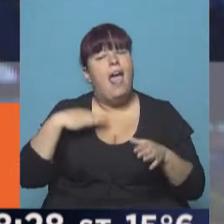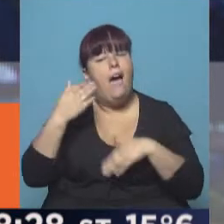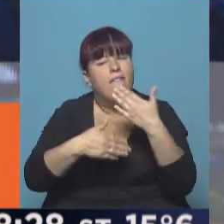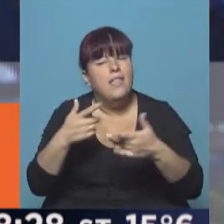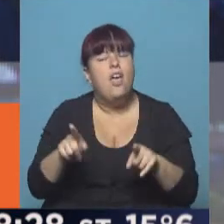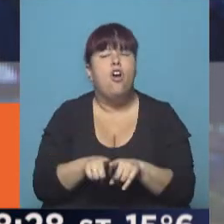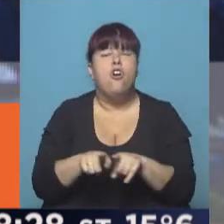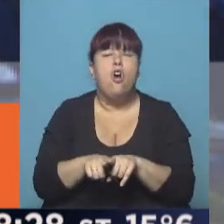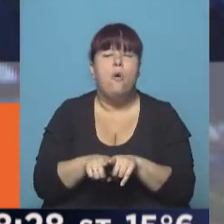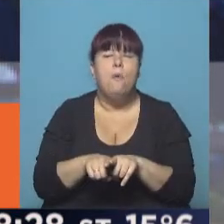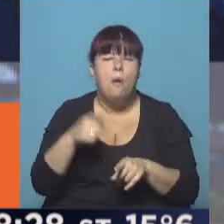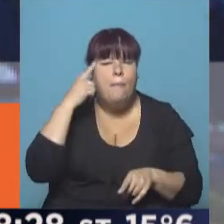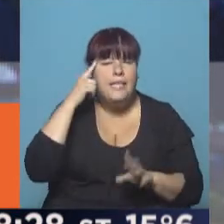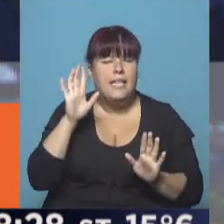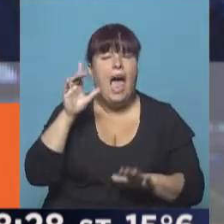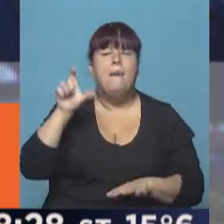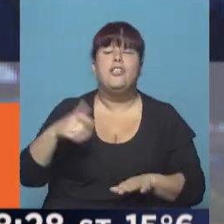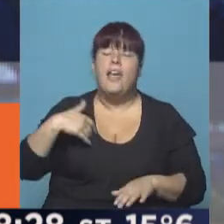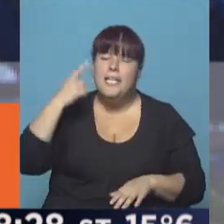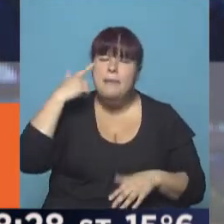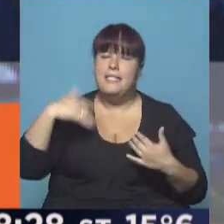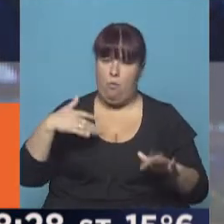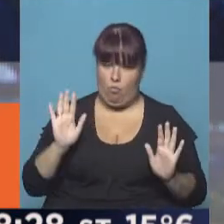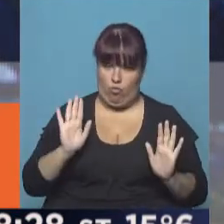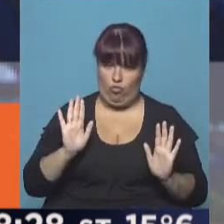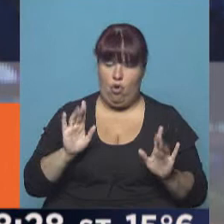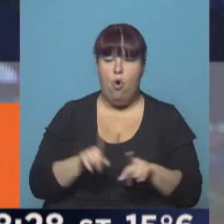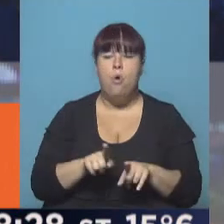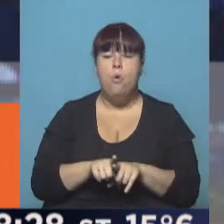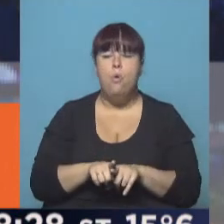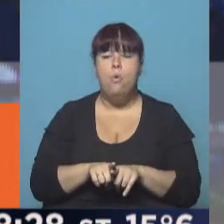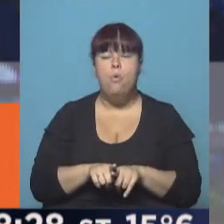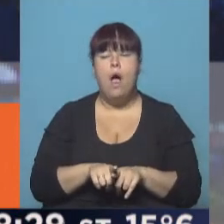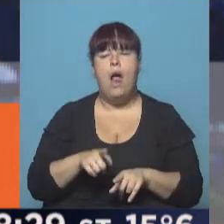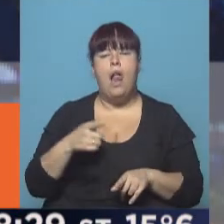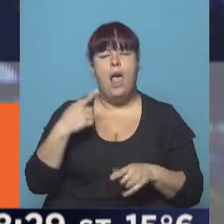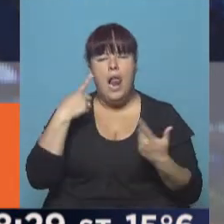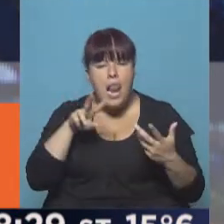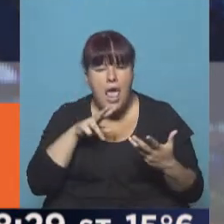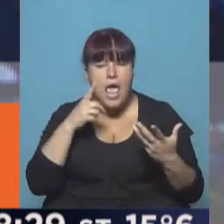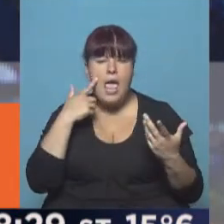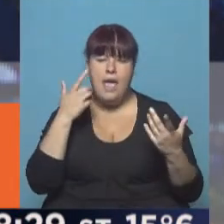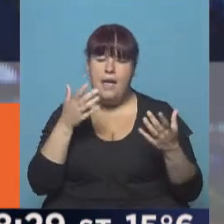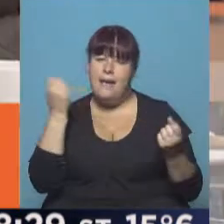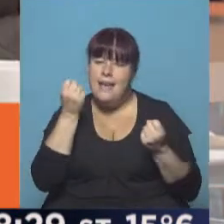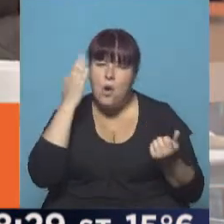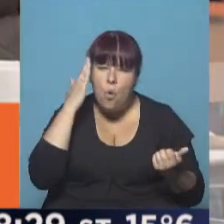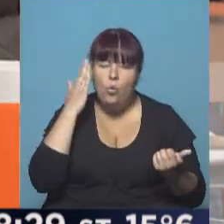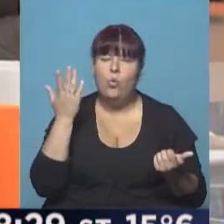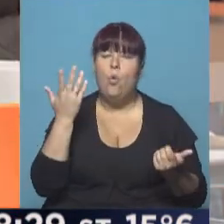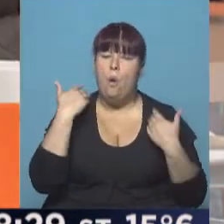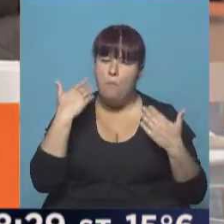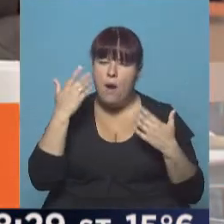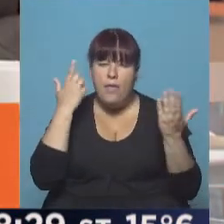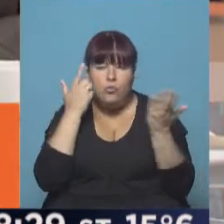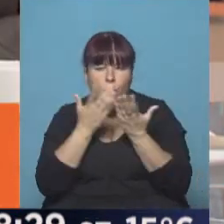ese ser pensante. El argentino es muy pensante, es muy... todo lo lee, tiene una voracidad por la cultura, tiene una capacidad